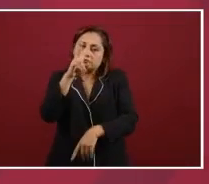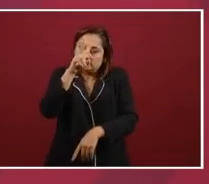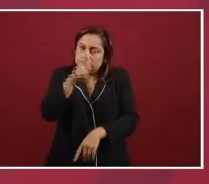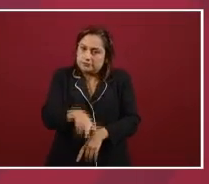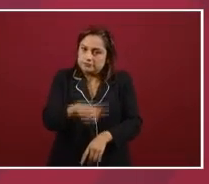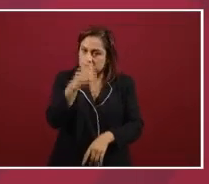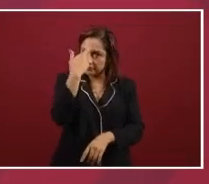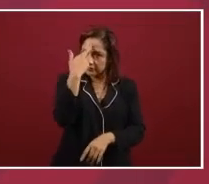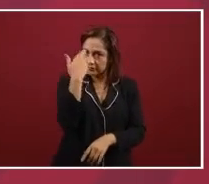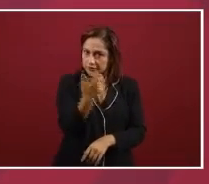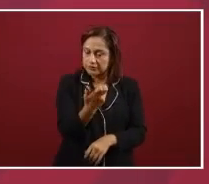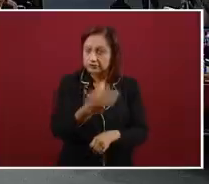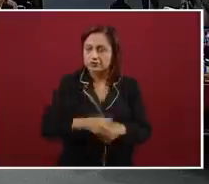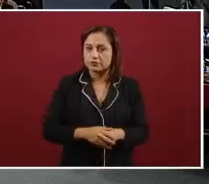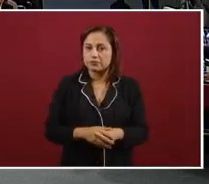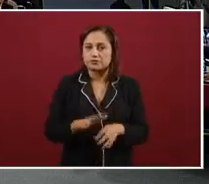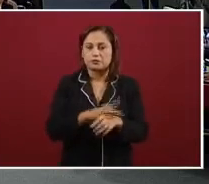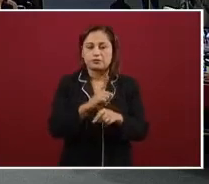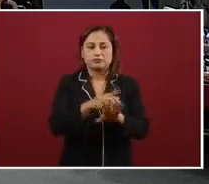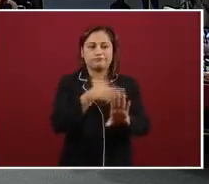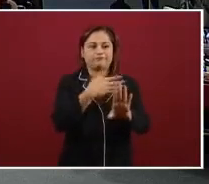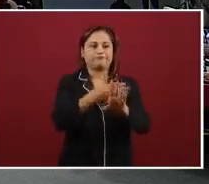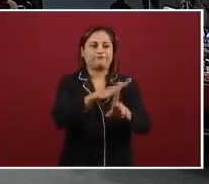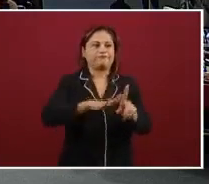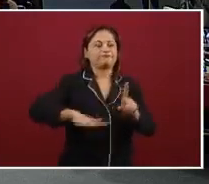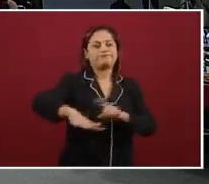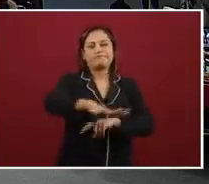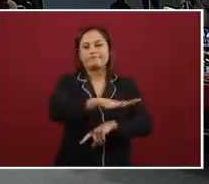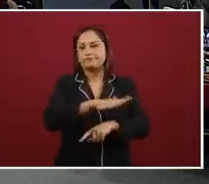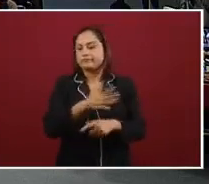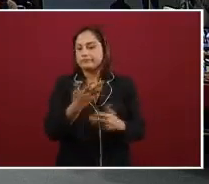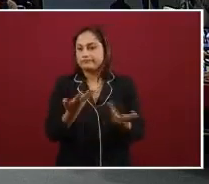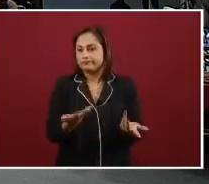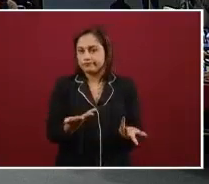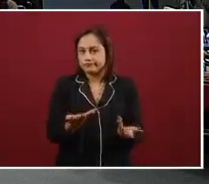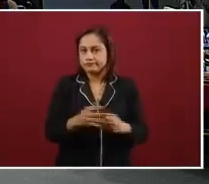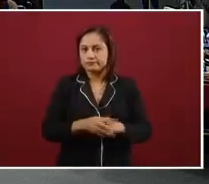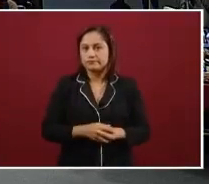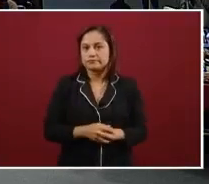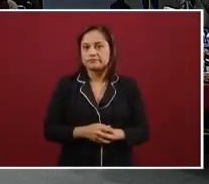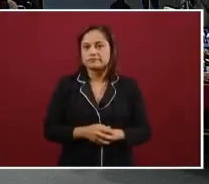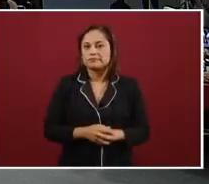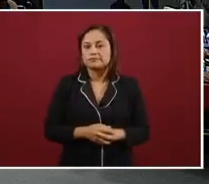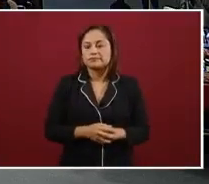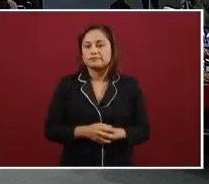el que no se afecte el medio ambiente, a las personas,